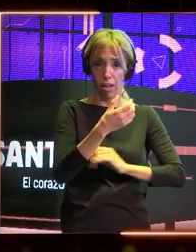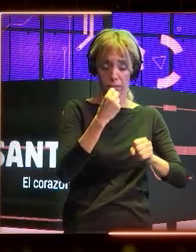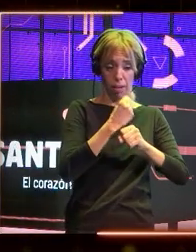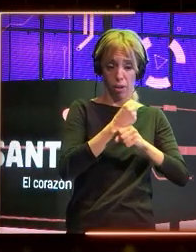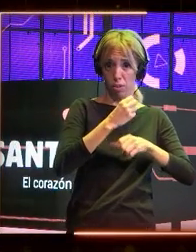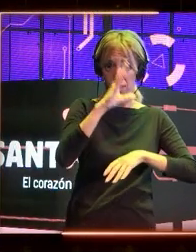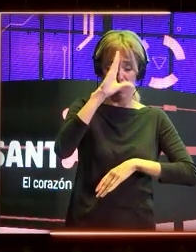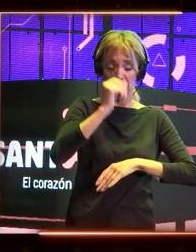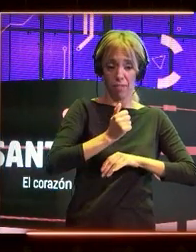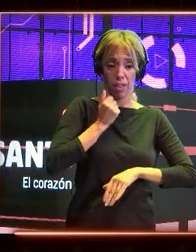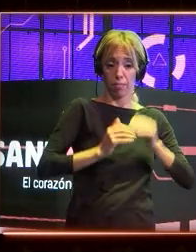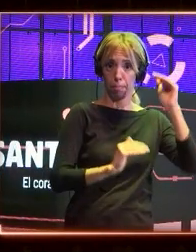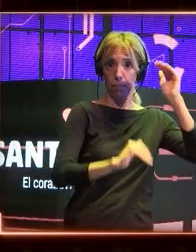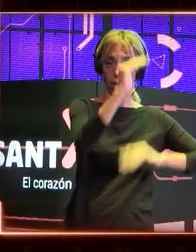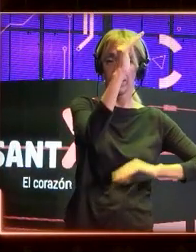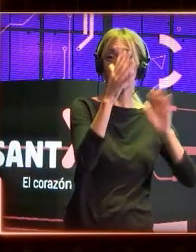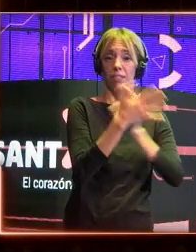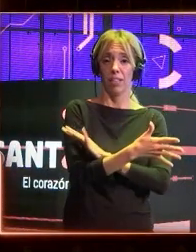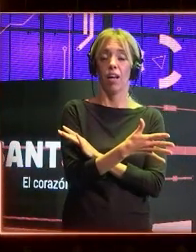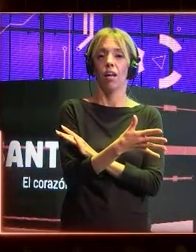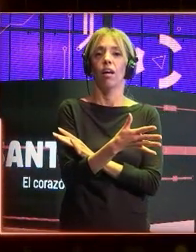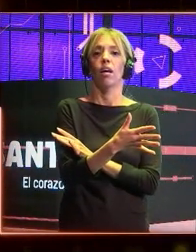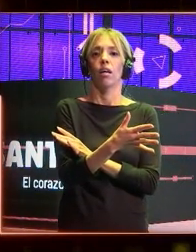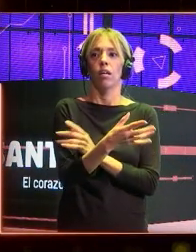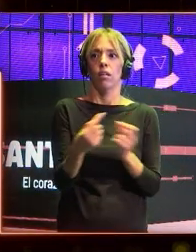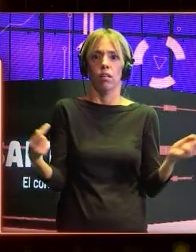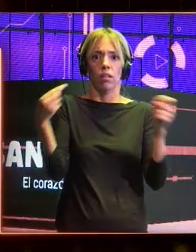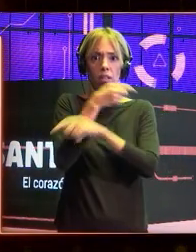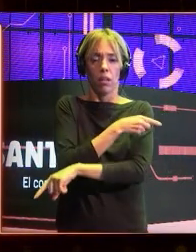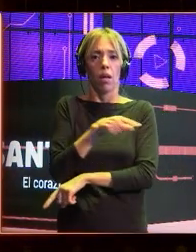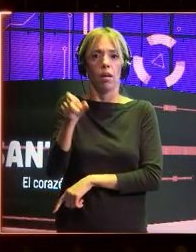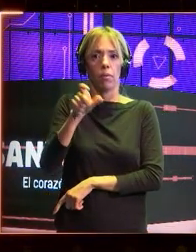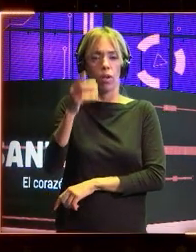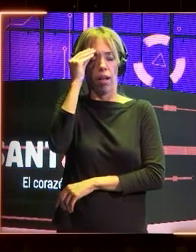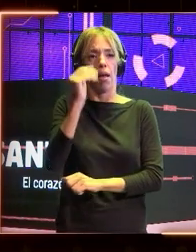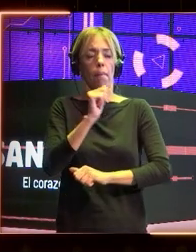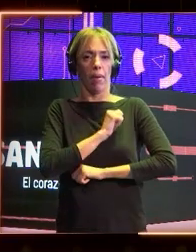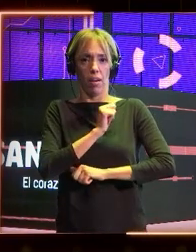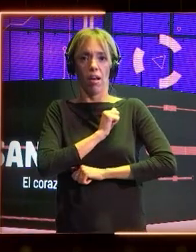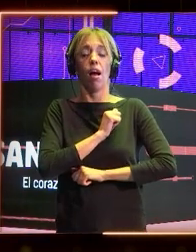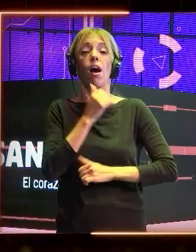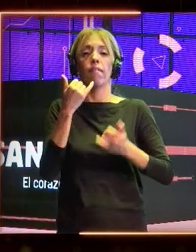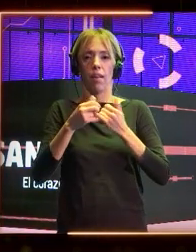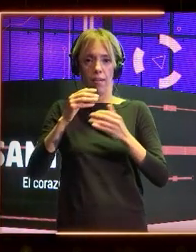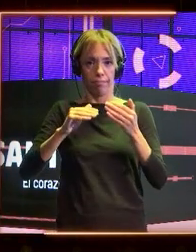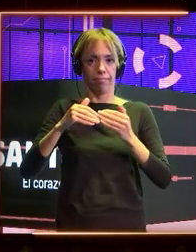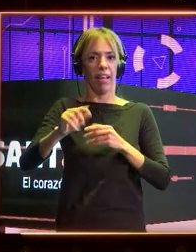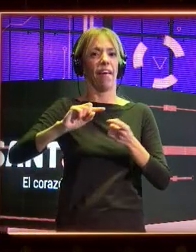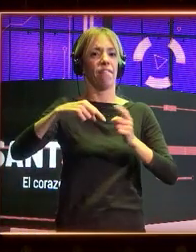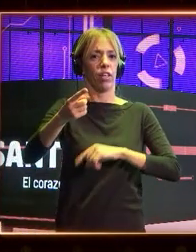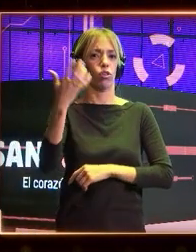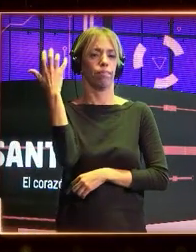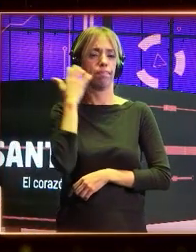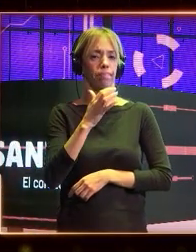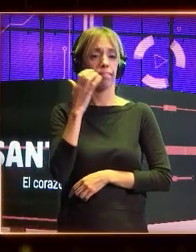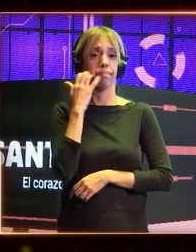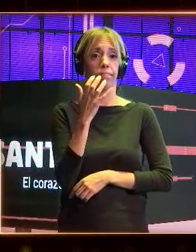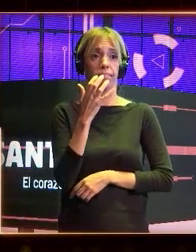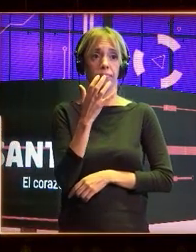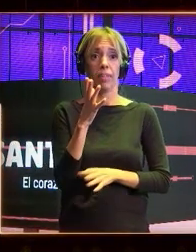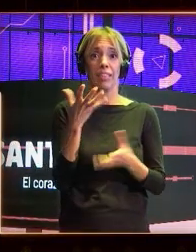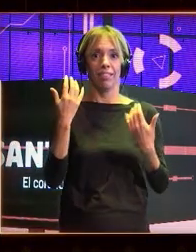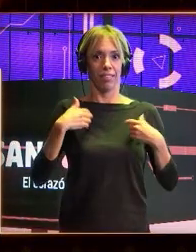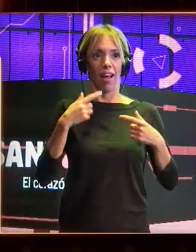esto es lo opuesto a lo que mucha gente incluido él esperaría y va a tener efectos extraños ya los está